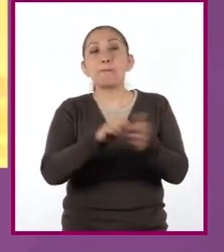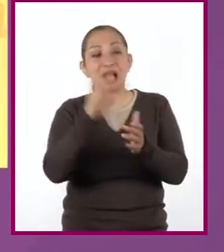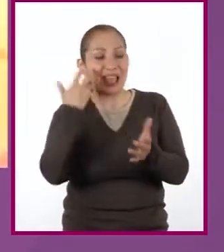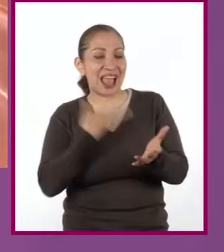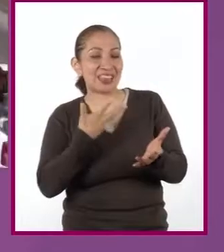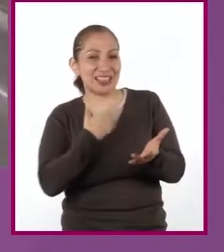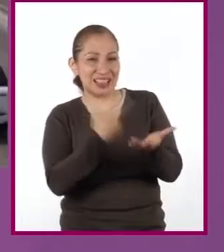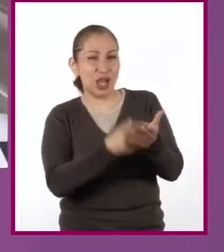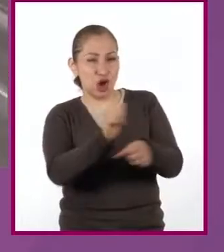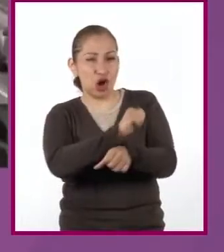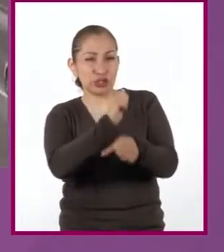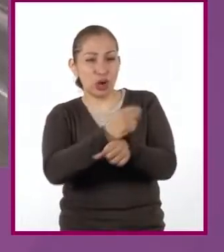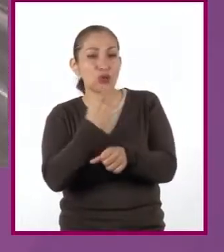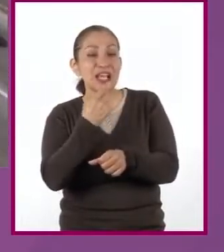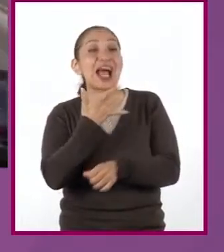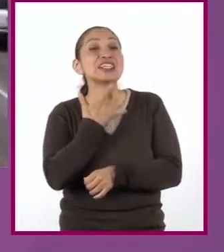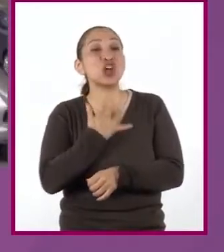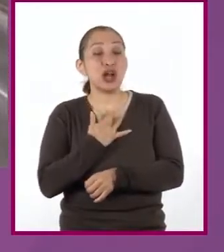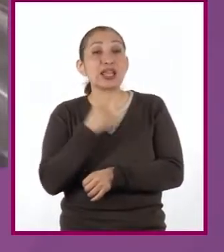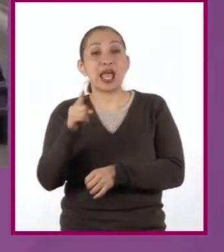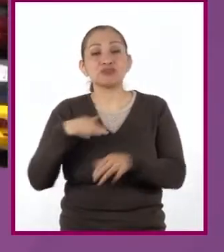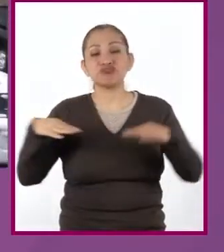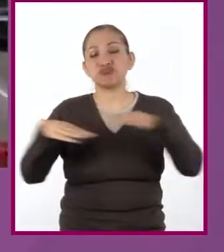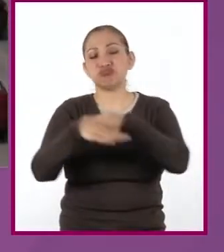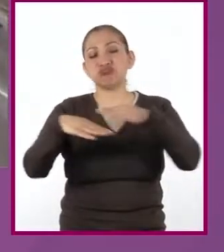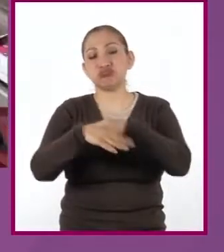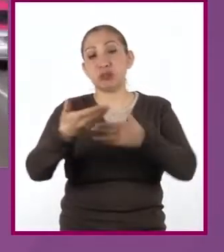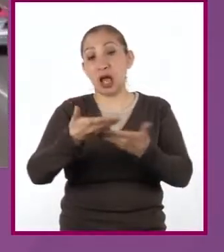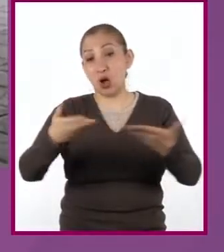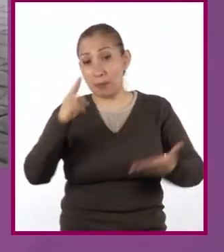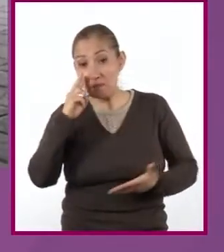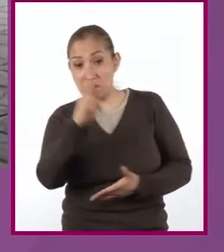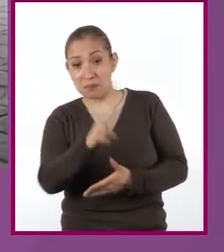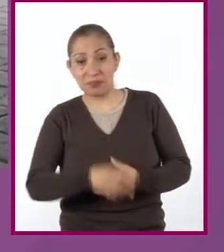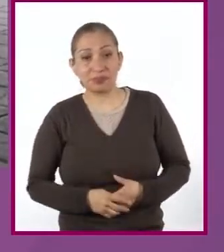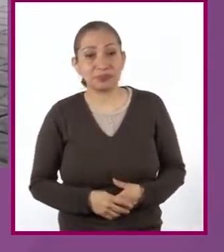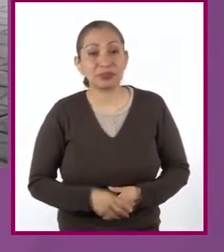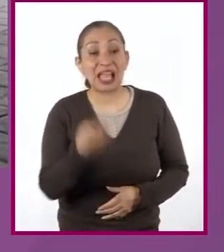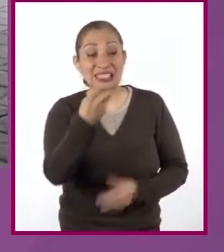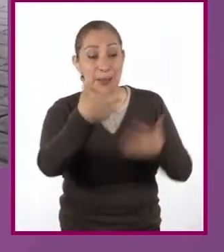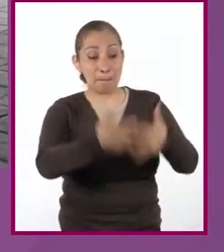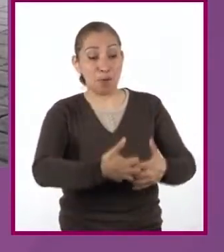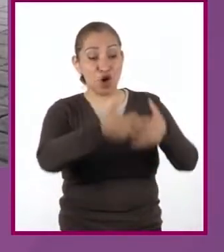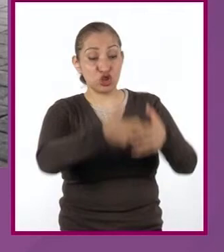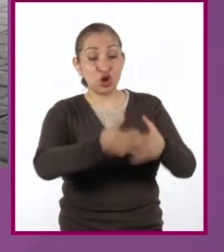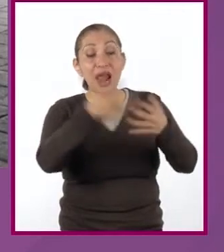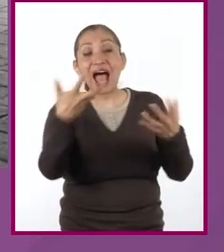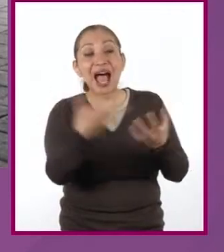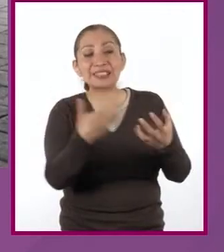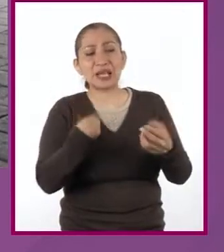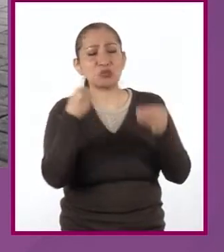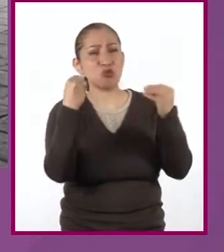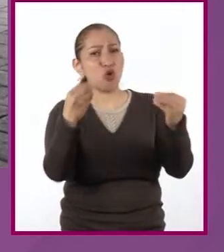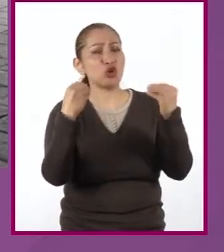tienen los automóviles que usan gasolina y que circulan hasta el día de hoy. Estos motores generan una gran cantidad de dióxido de